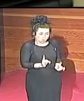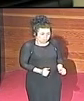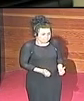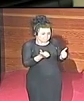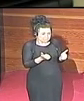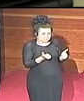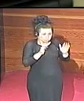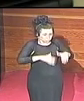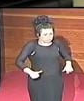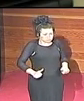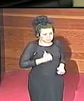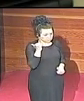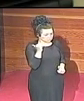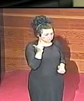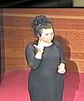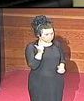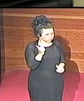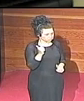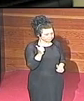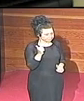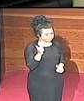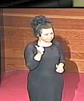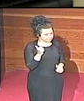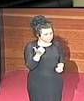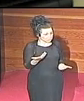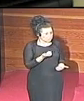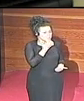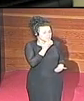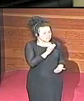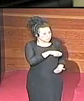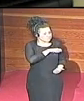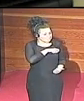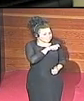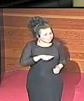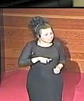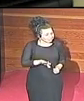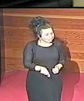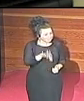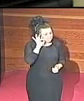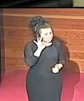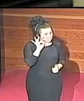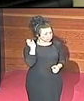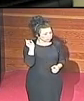que la decisión de los españoles, por ejemplo, de pertenecer